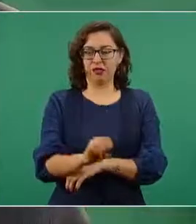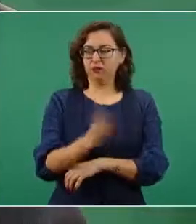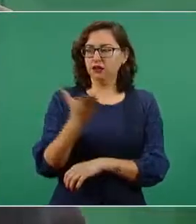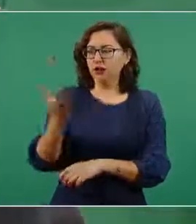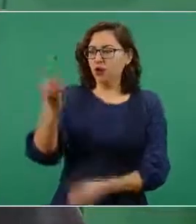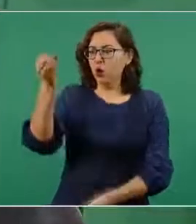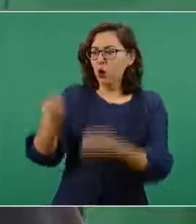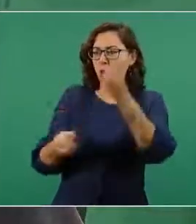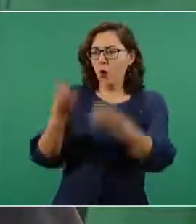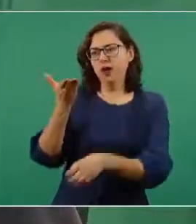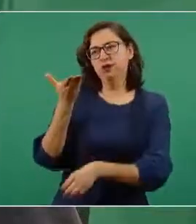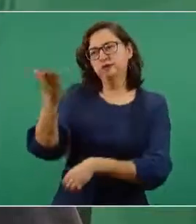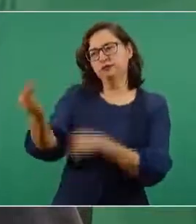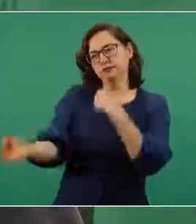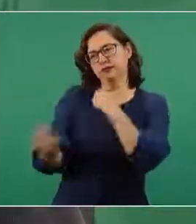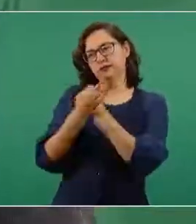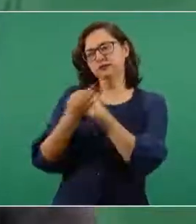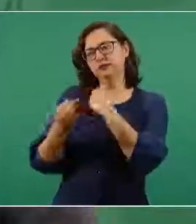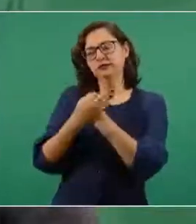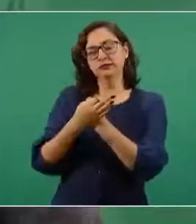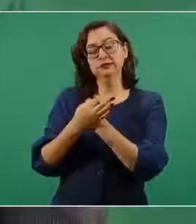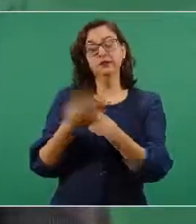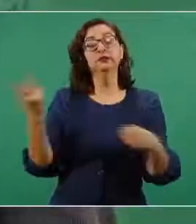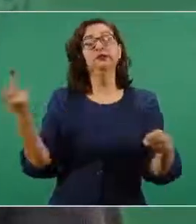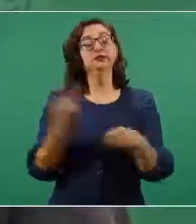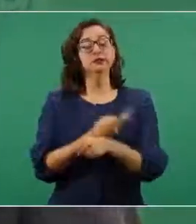solicitudes de estas empresas, y